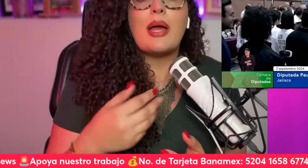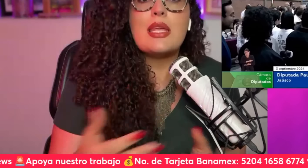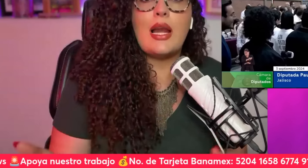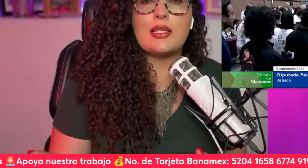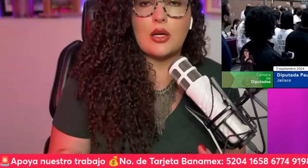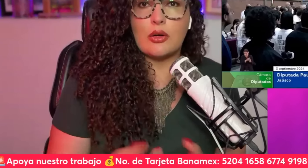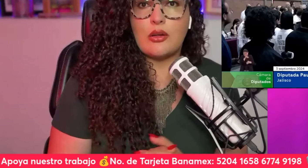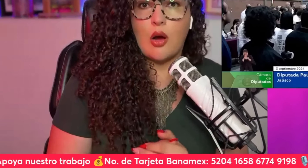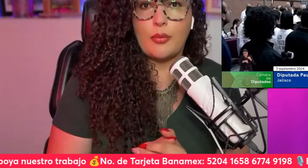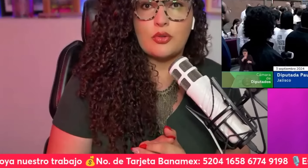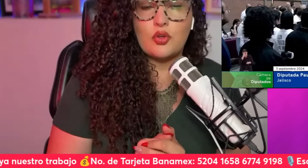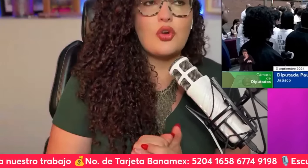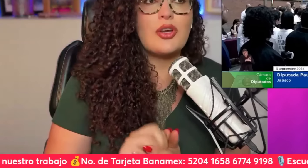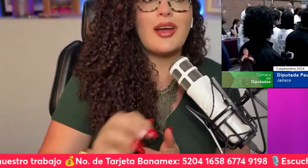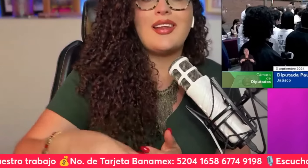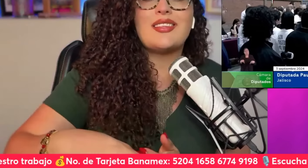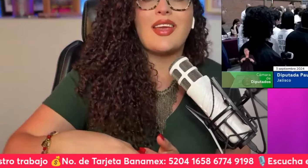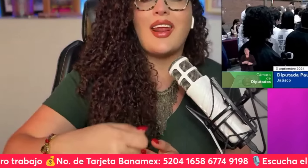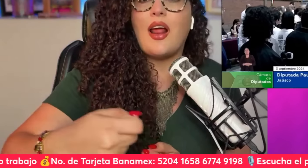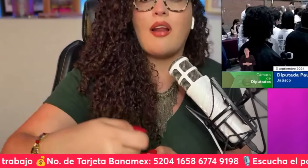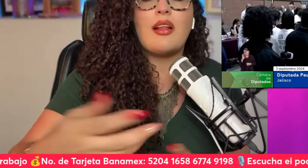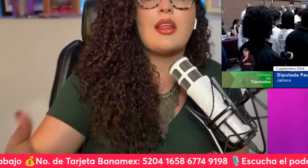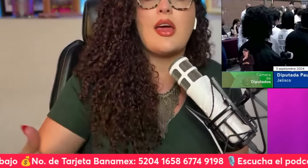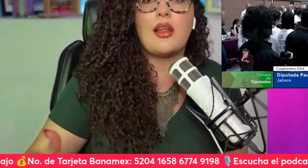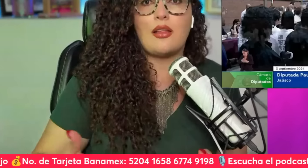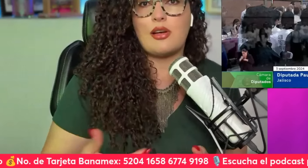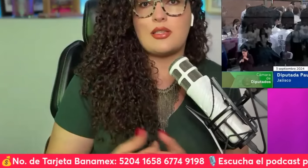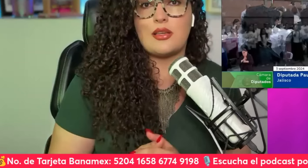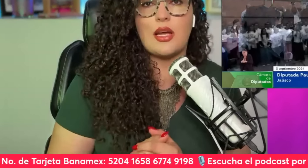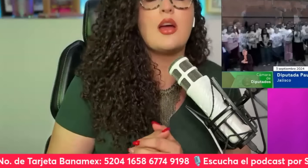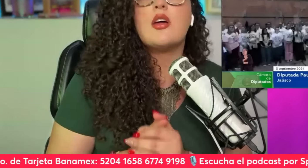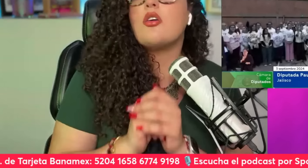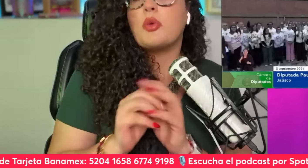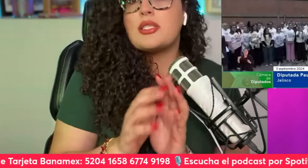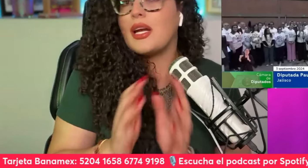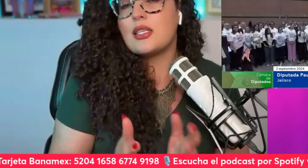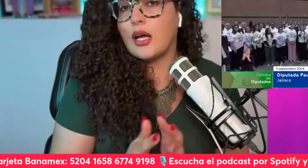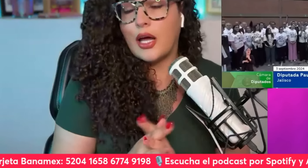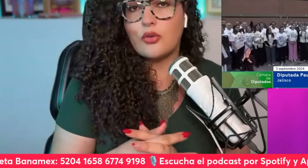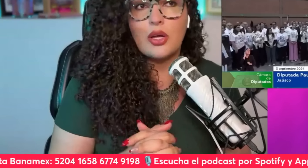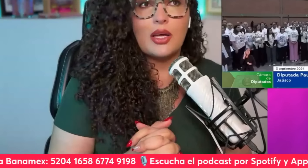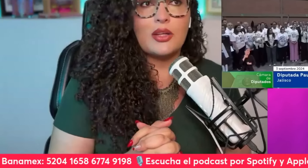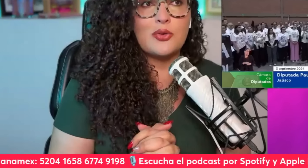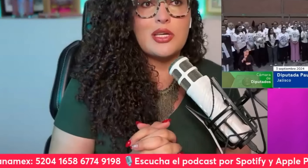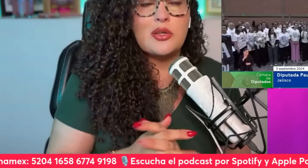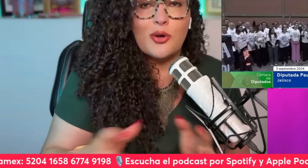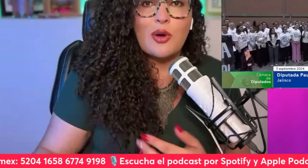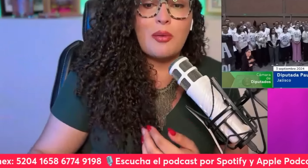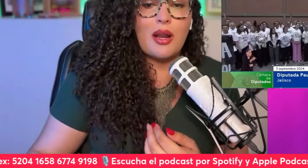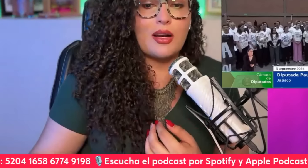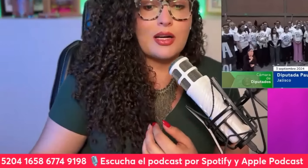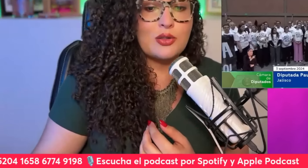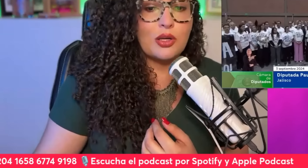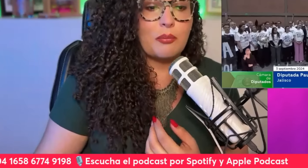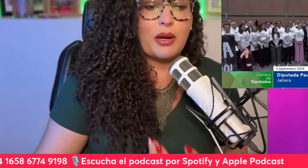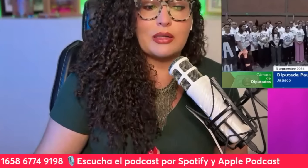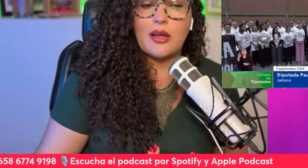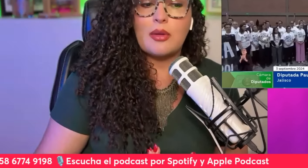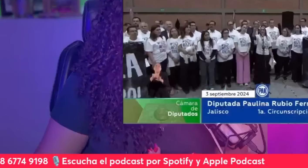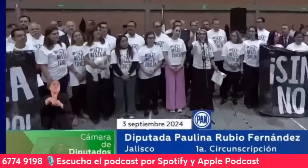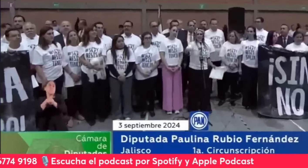en pañales en cuanto a la oposición, no llegan ni siquiera a la rebeldía de la adolescencia, no, están estancados. Entonces nos vuelven a dar la razón